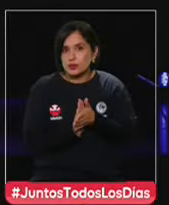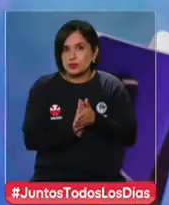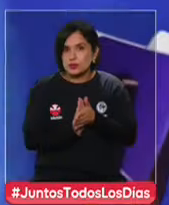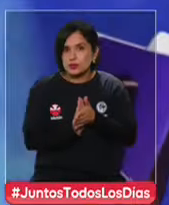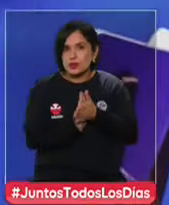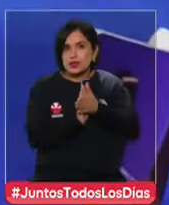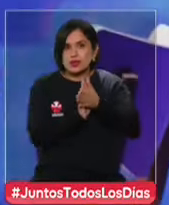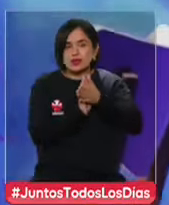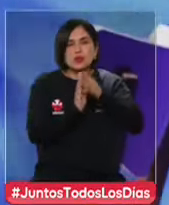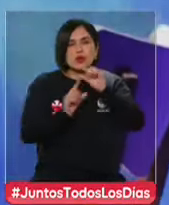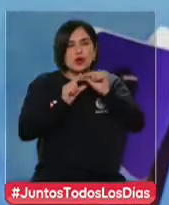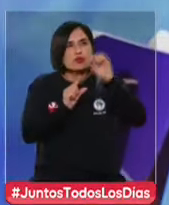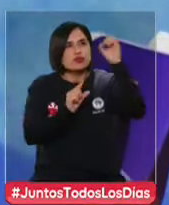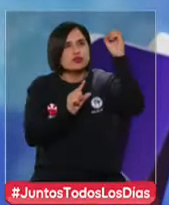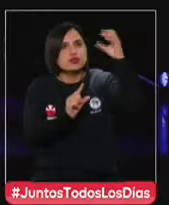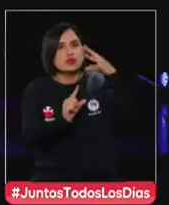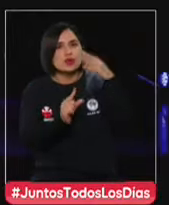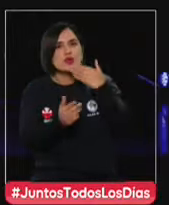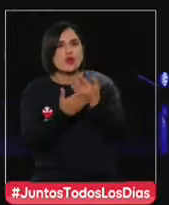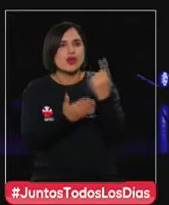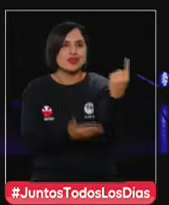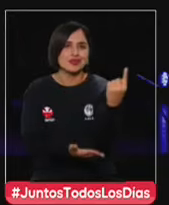luz. ¿Cuándo llegaste tú?